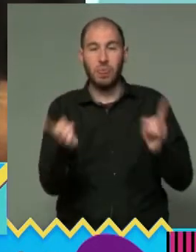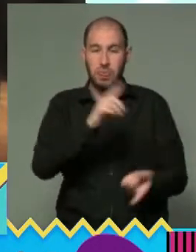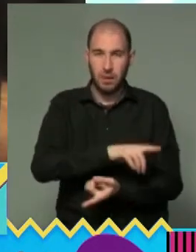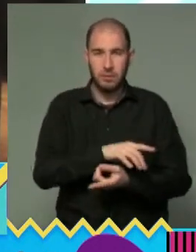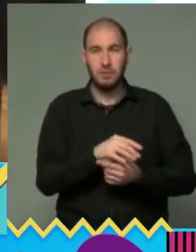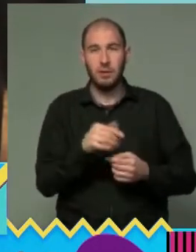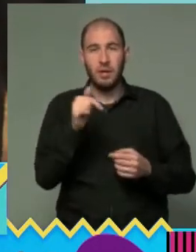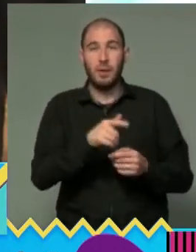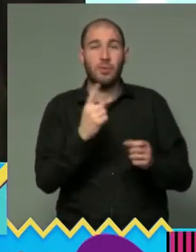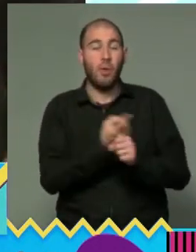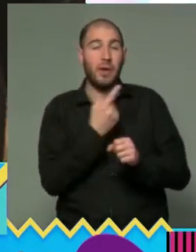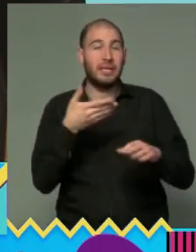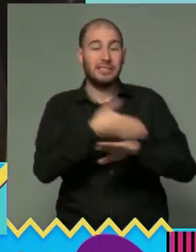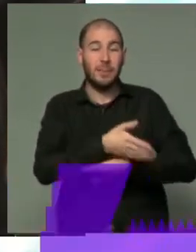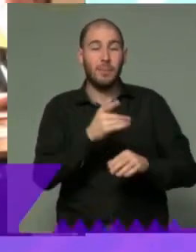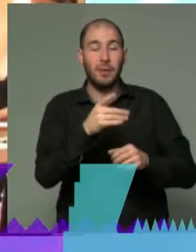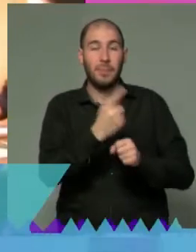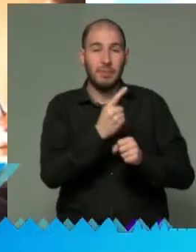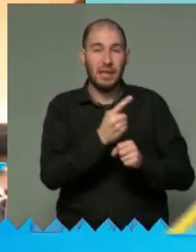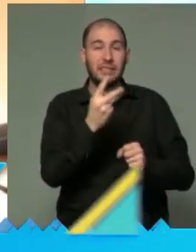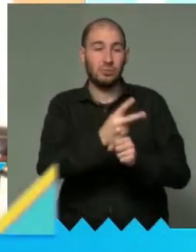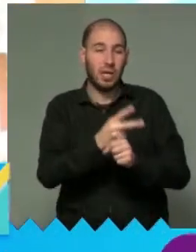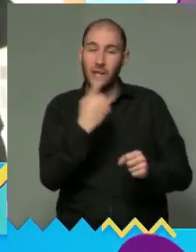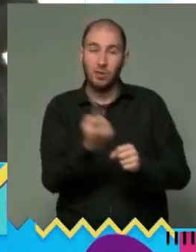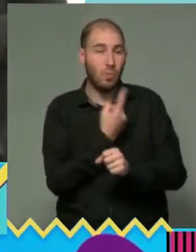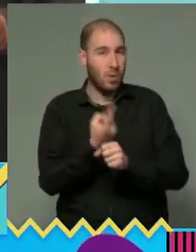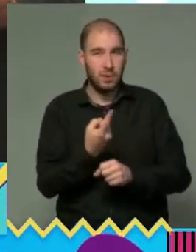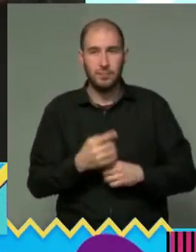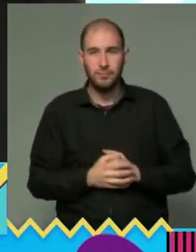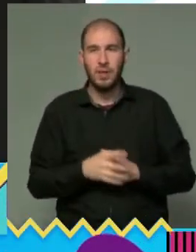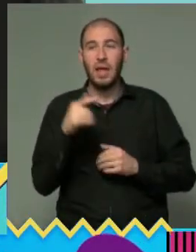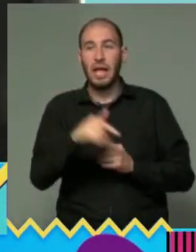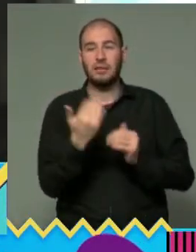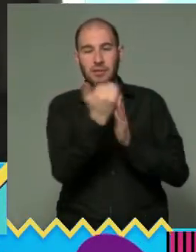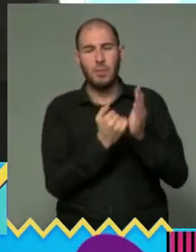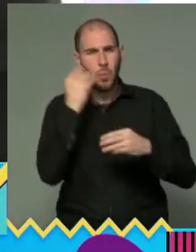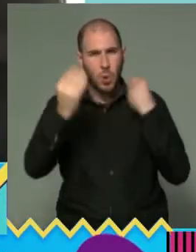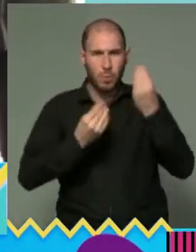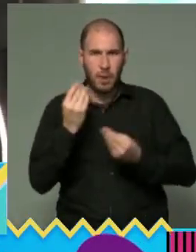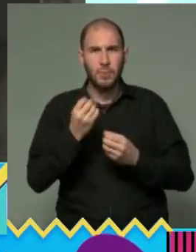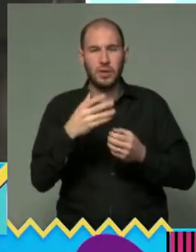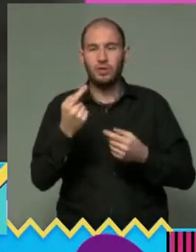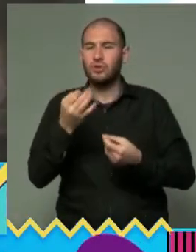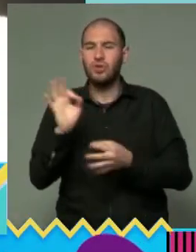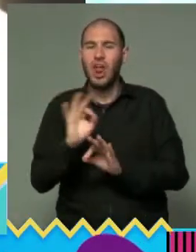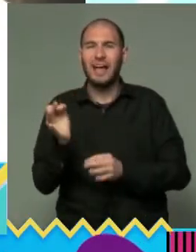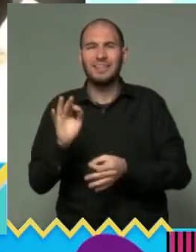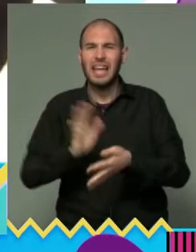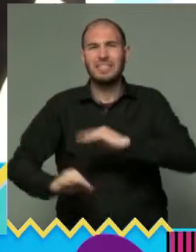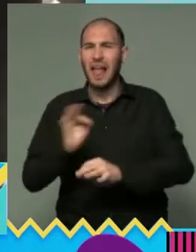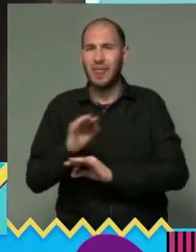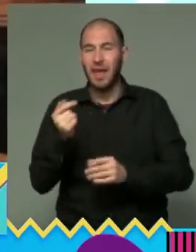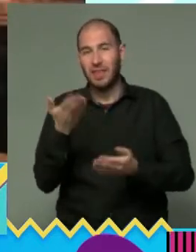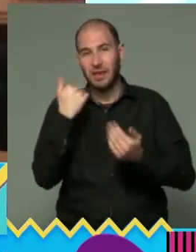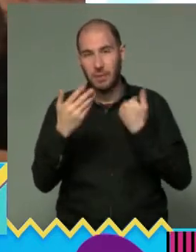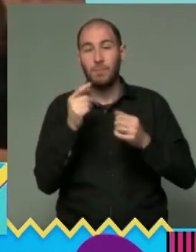obviamente, tampoco está permitido el ingreso a la policía en la primaria ni en la secundaria. Estos son los casos que nos preocupan. Por omisión, más o menos lo que hablábamos recién.